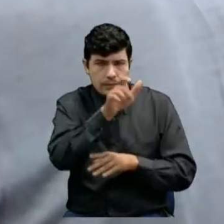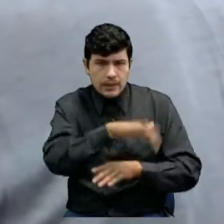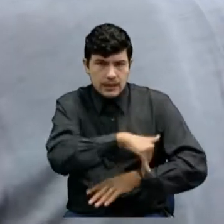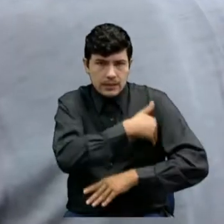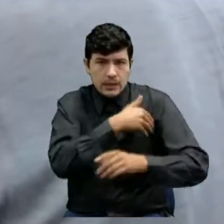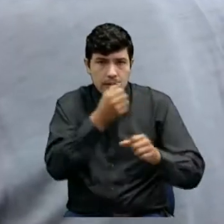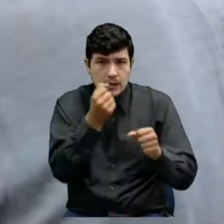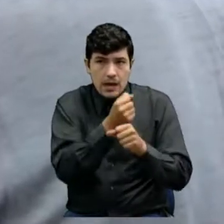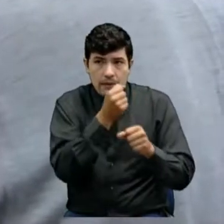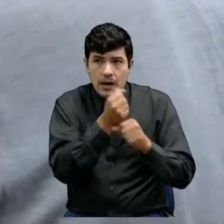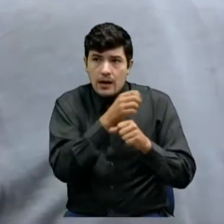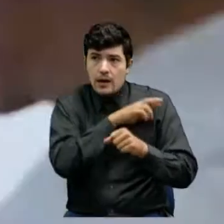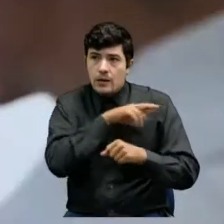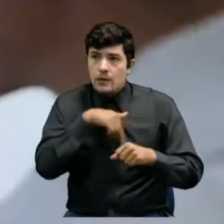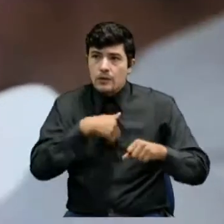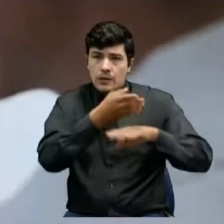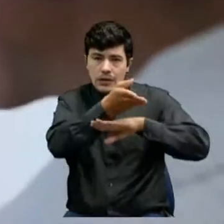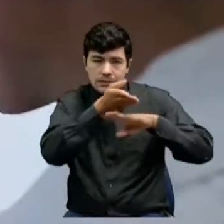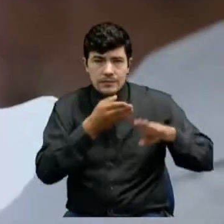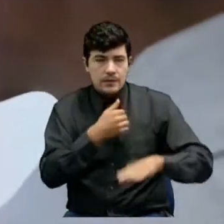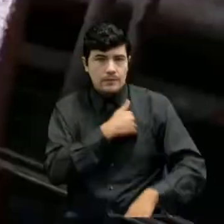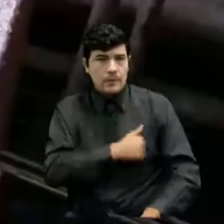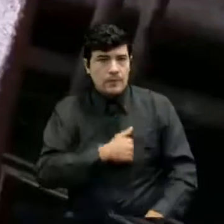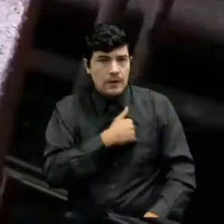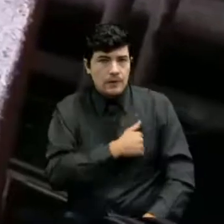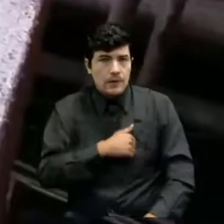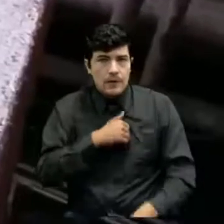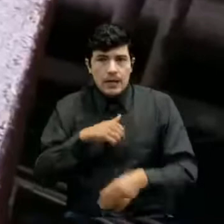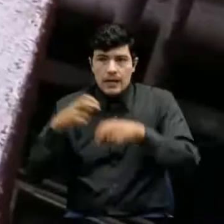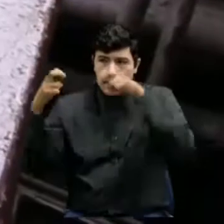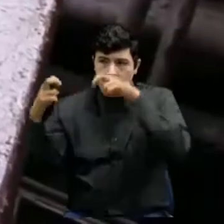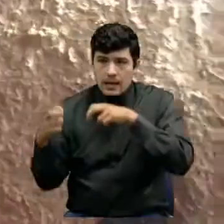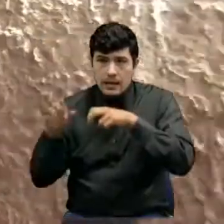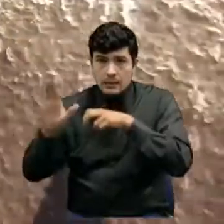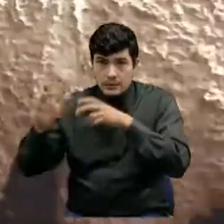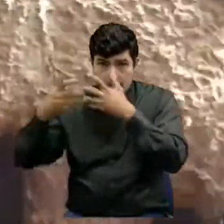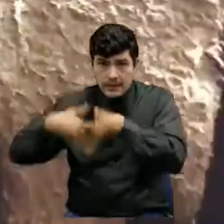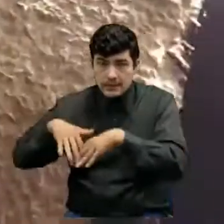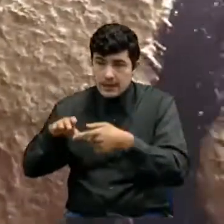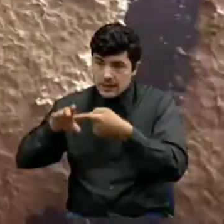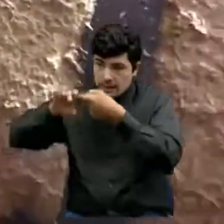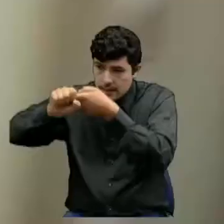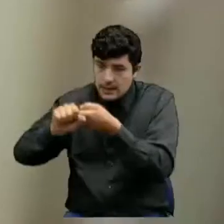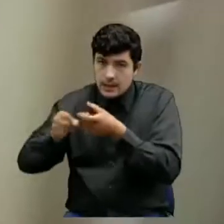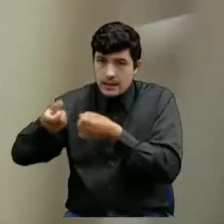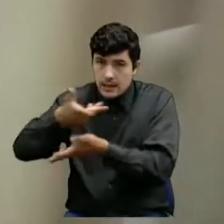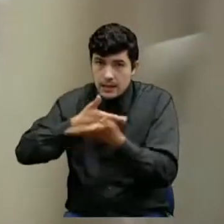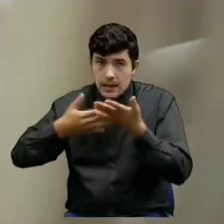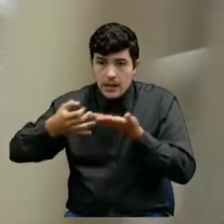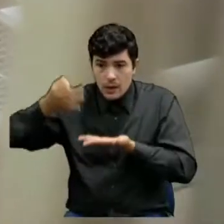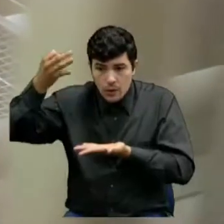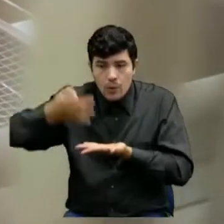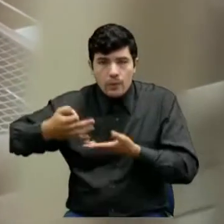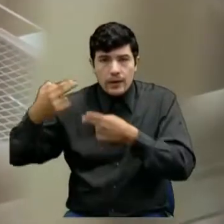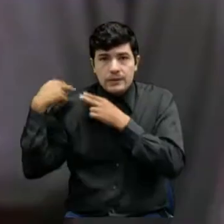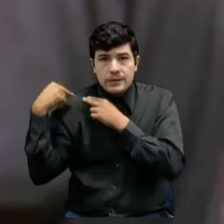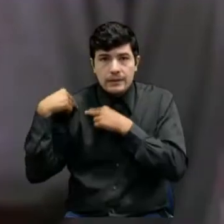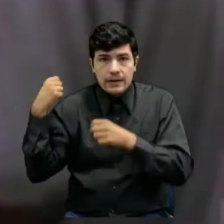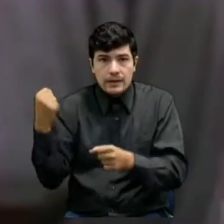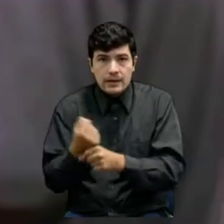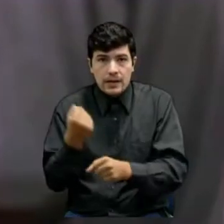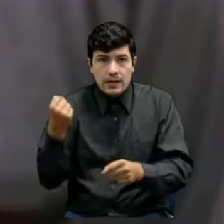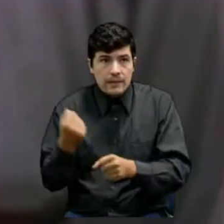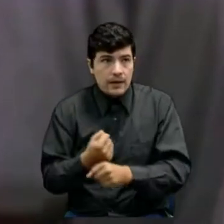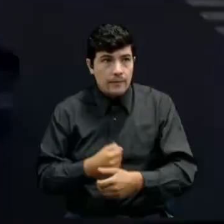inspecciones de trabajo, y les pedimos que de alguna manera citen, requieren a la empresa para que cumpla con sus obligaciones laborales. Y